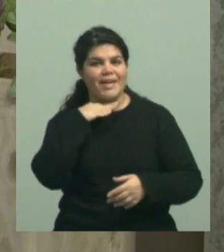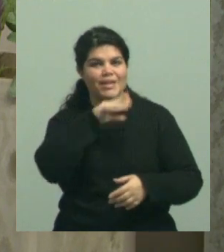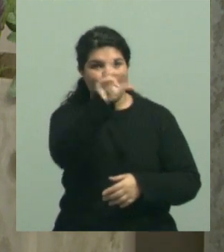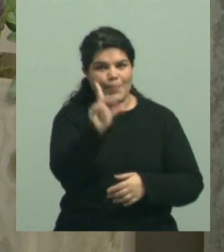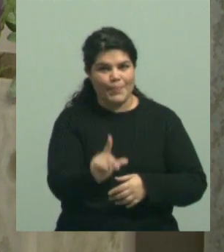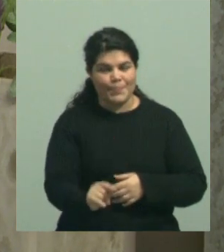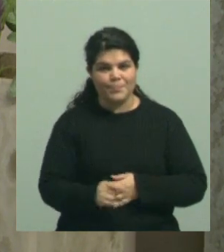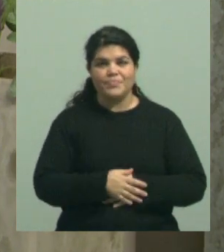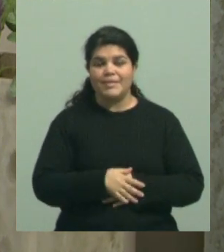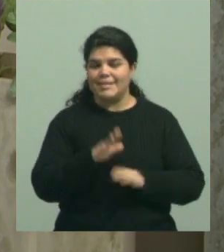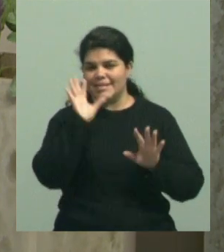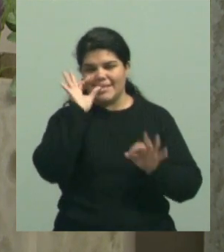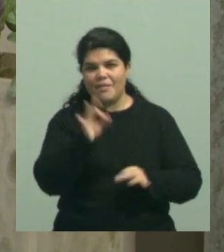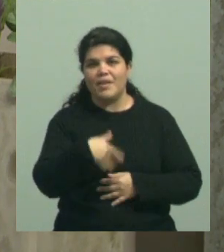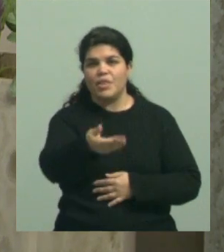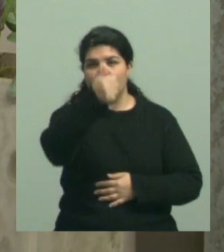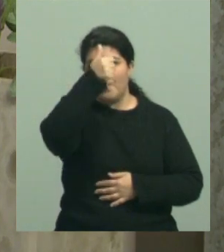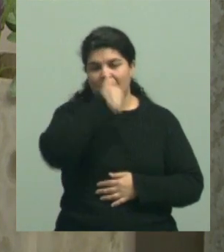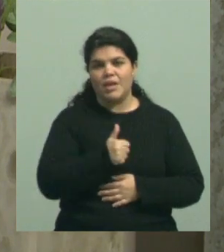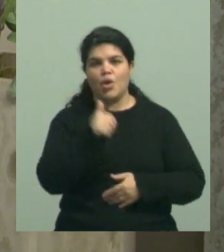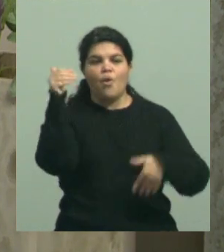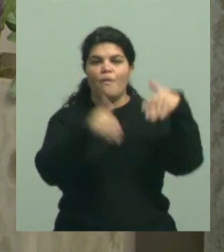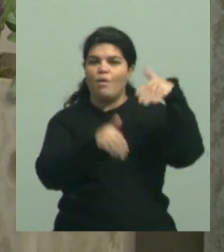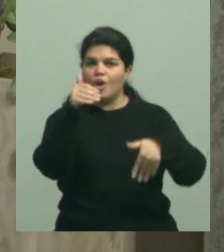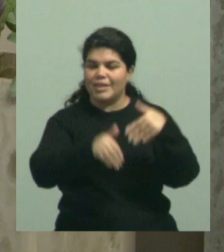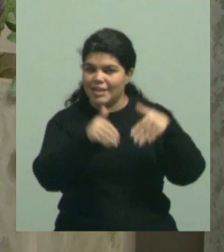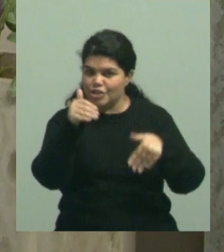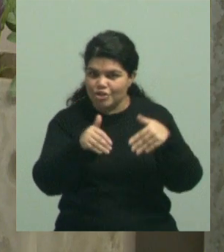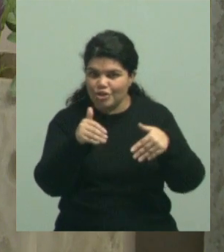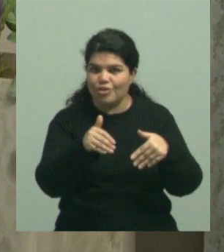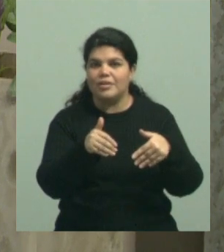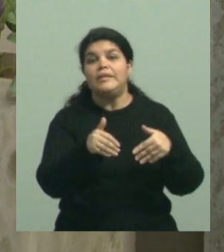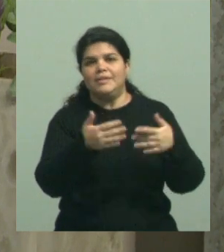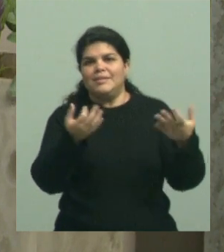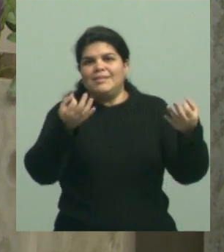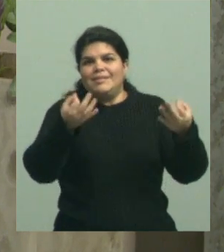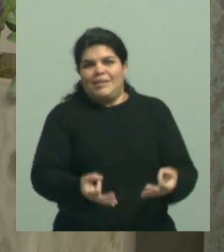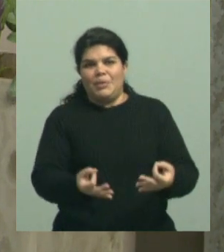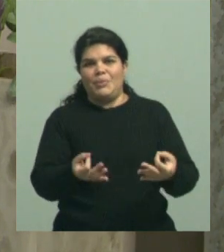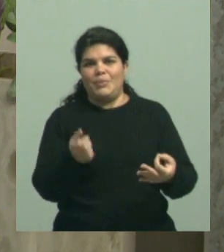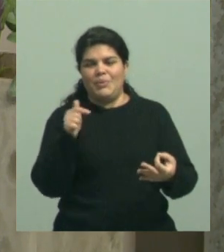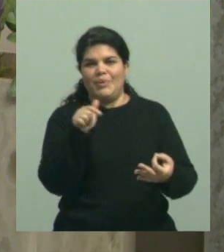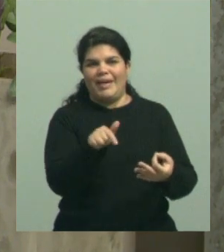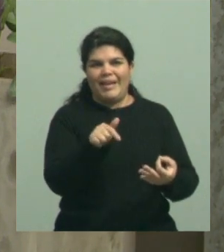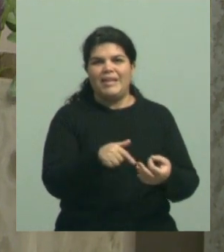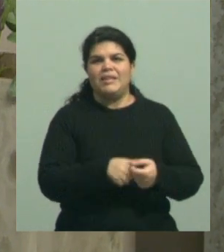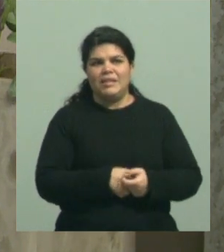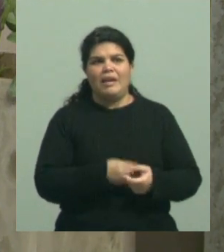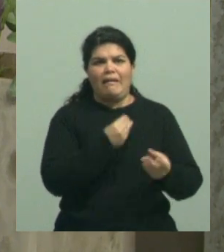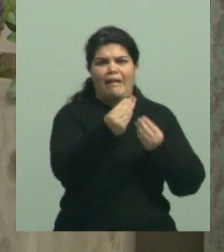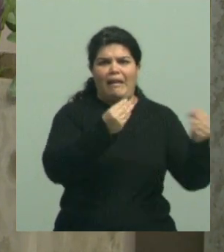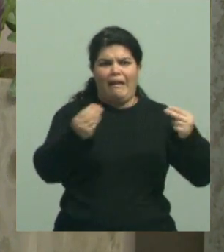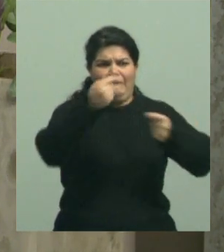esto que va a suceder el fin de semana, que es la elección, donde por supuesto son muchos cargos los que se van a estar eligiendo y